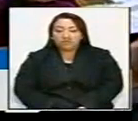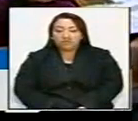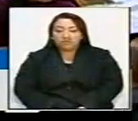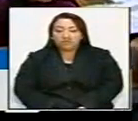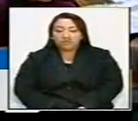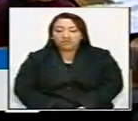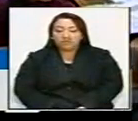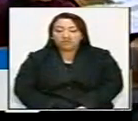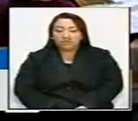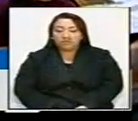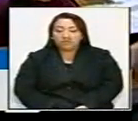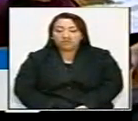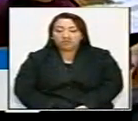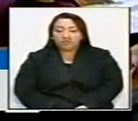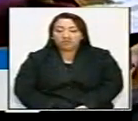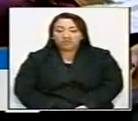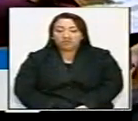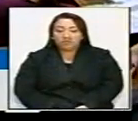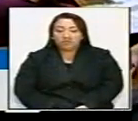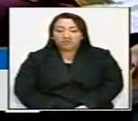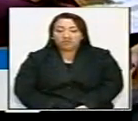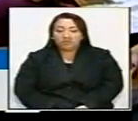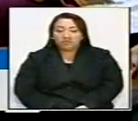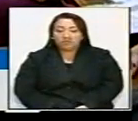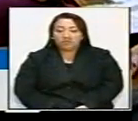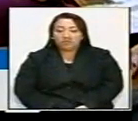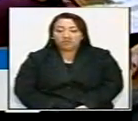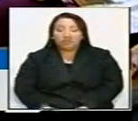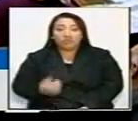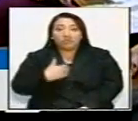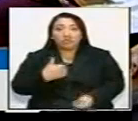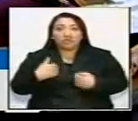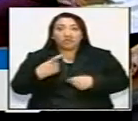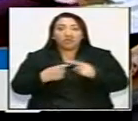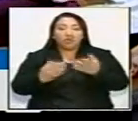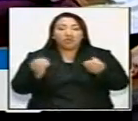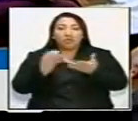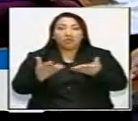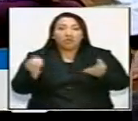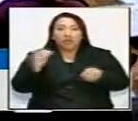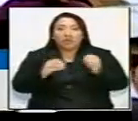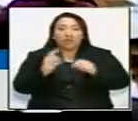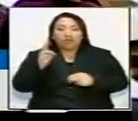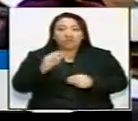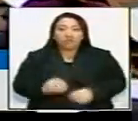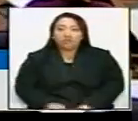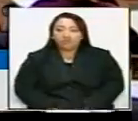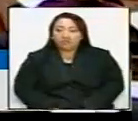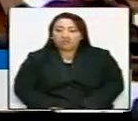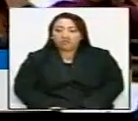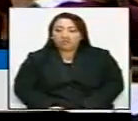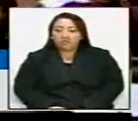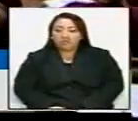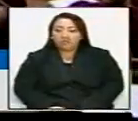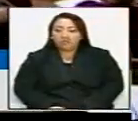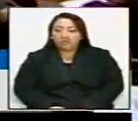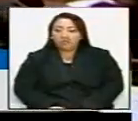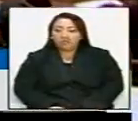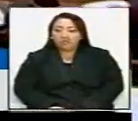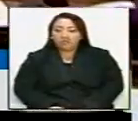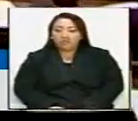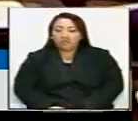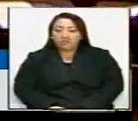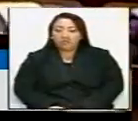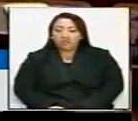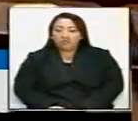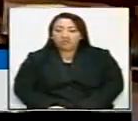insumos a raíz de la presentación del profesor Banks. muy interesante saber cómo se han